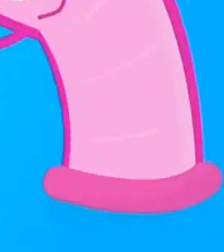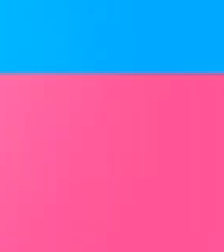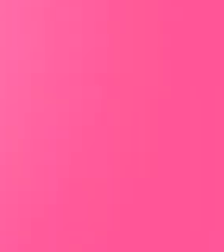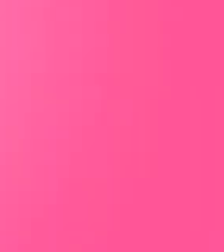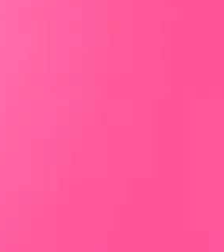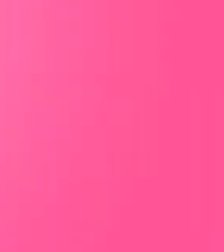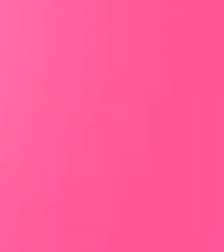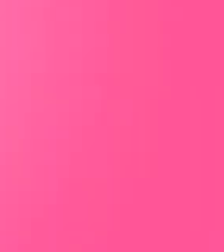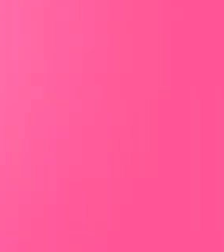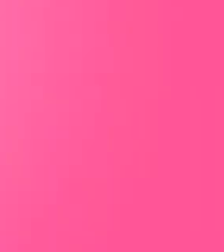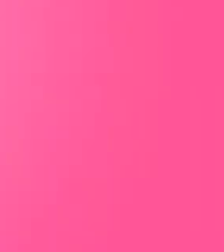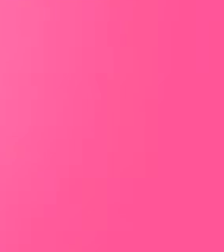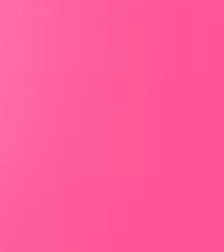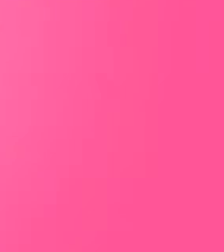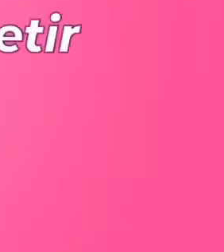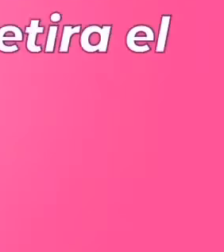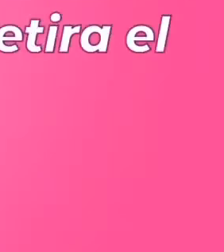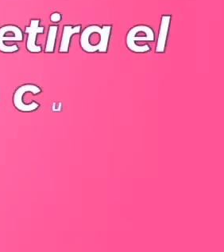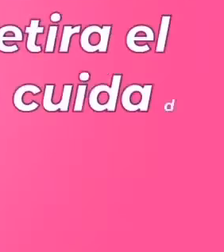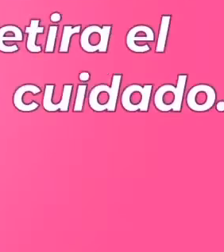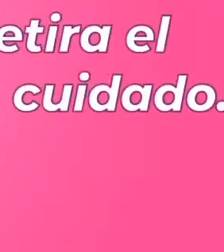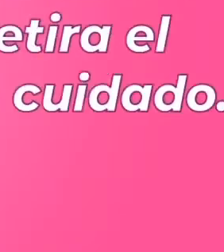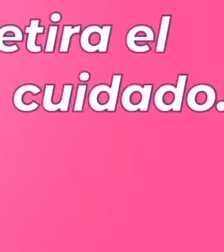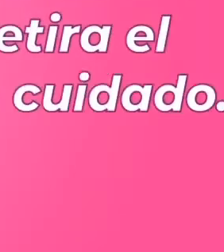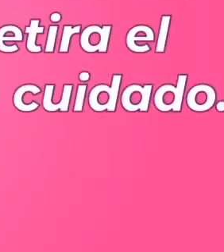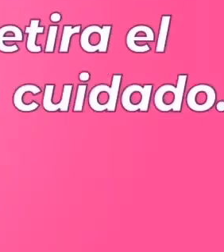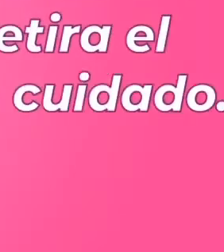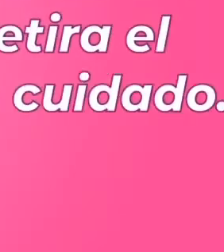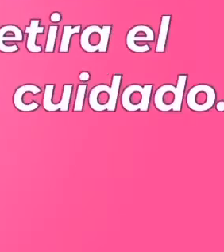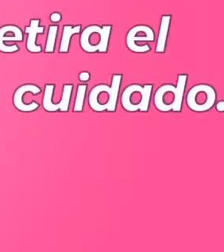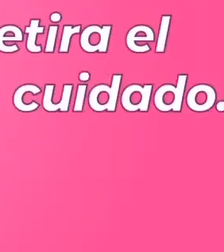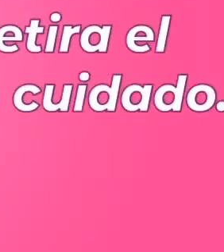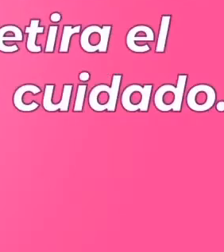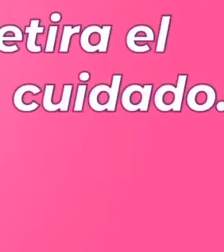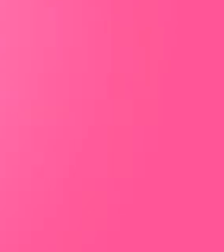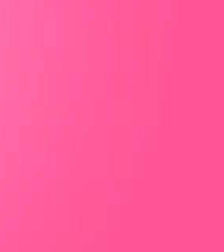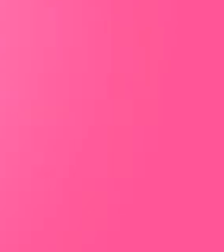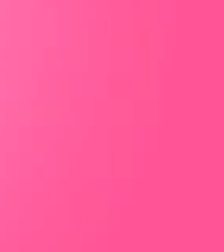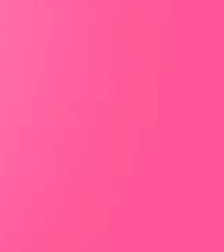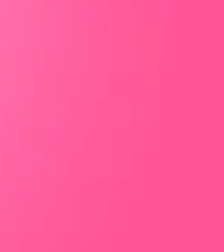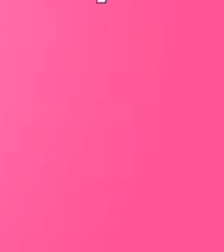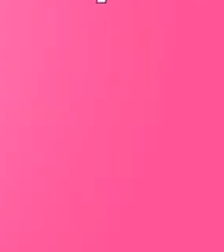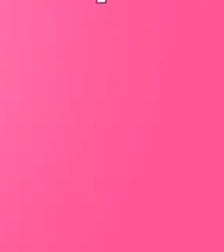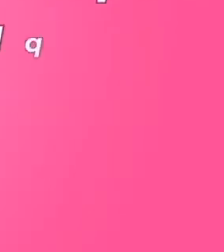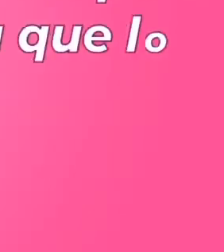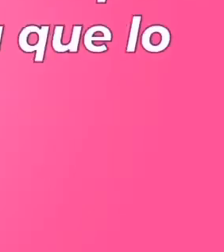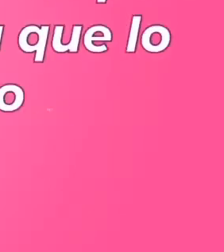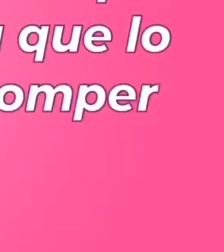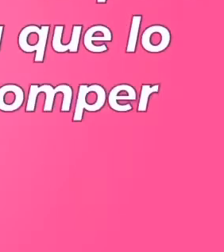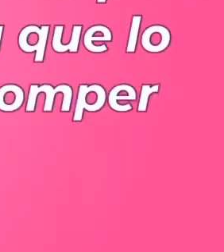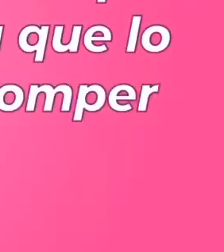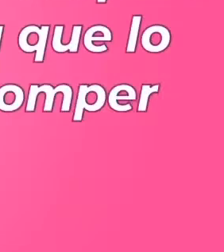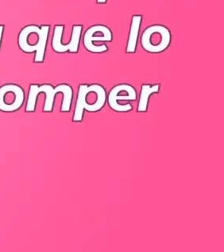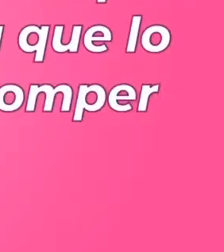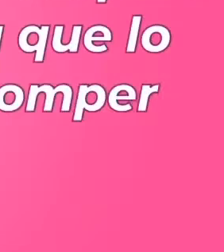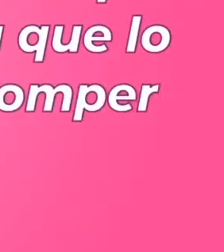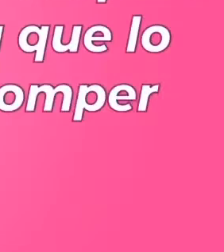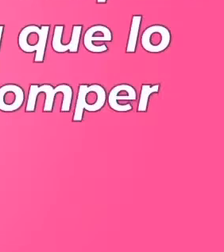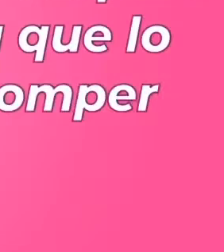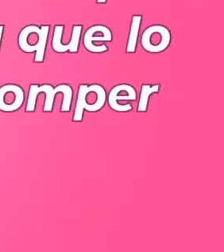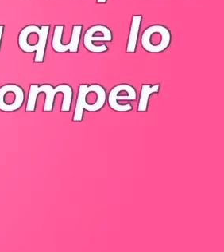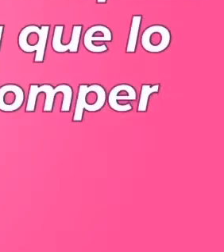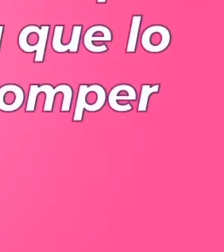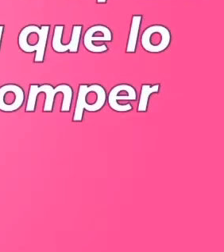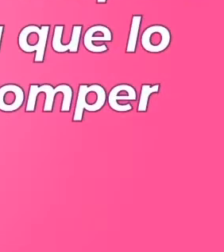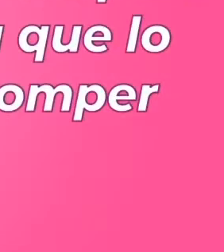dañes. Abre el empaque con la yema de los dedos y retira el condón con cuidado. Recuerda evitar usar tijeras, uñas,